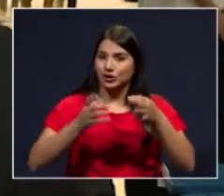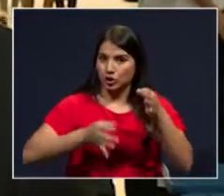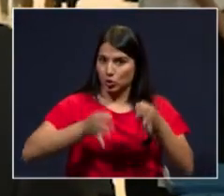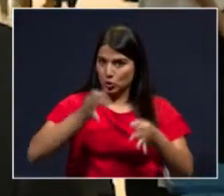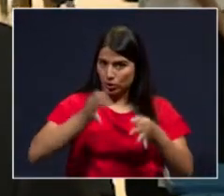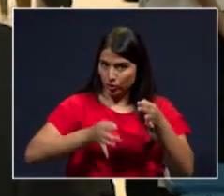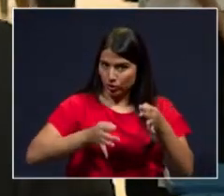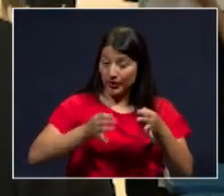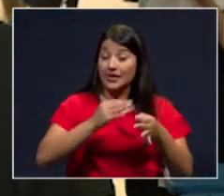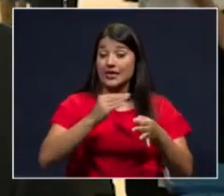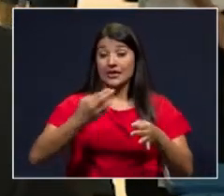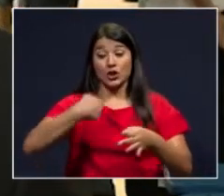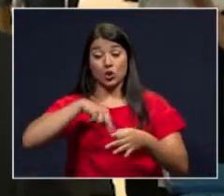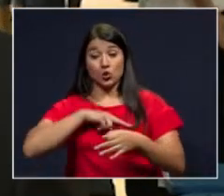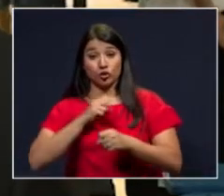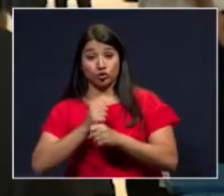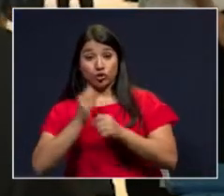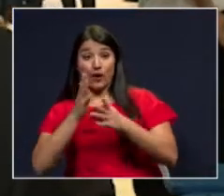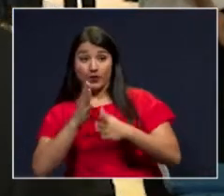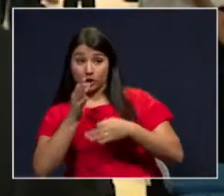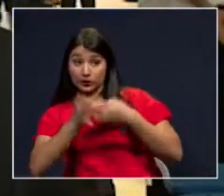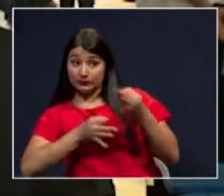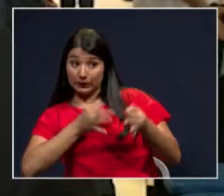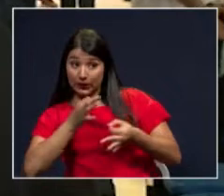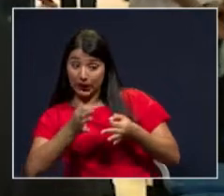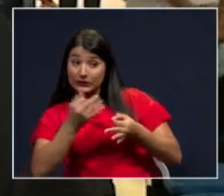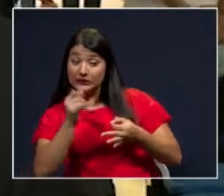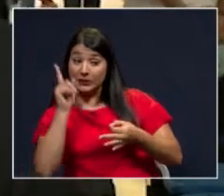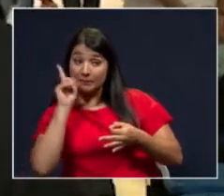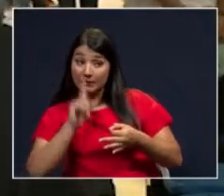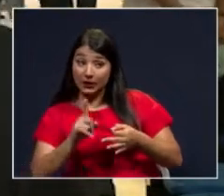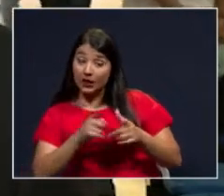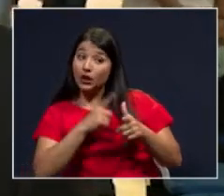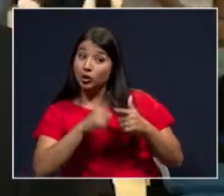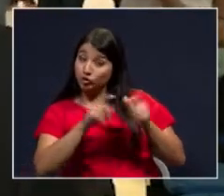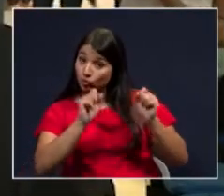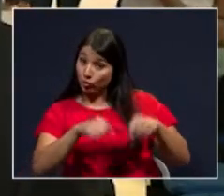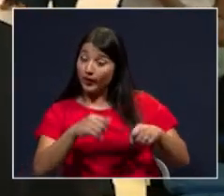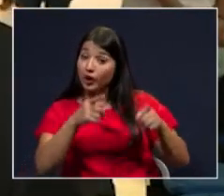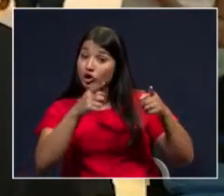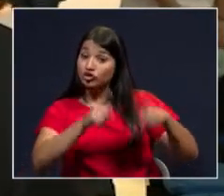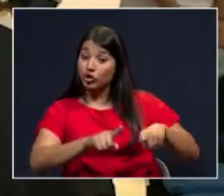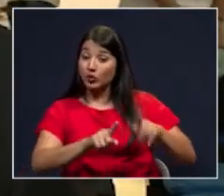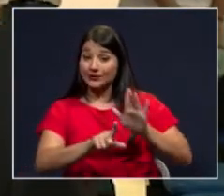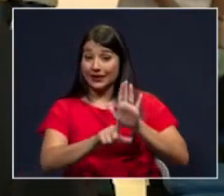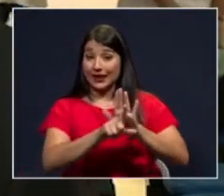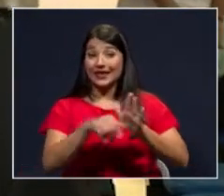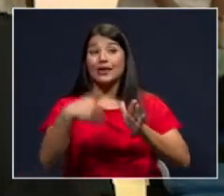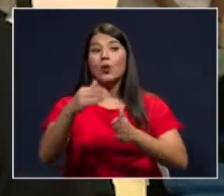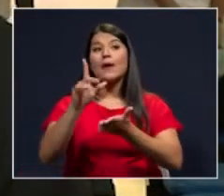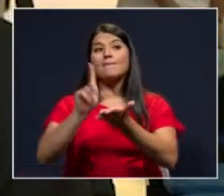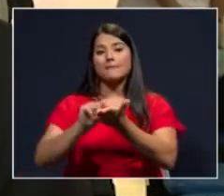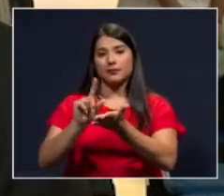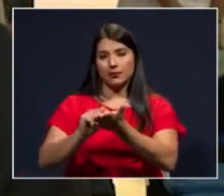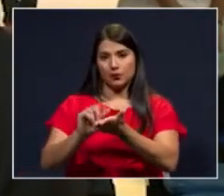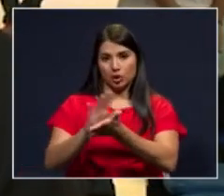que nuestros funcionarios advertirán sobre las consecuencias legales de ello y procederemos evidentemente a imprimir el documento.